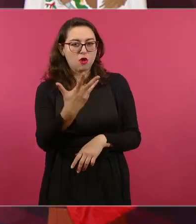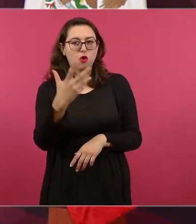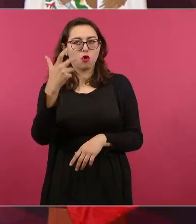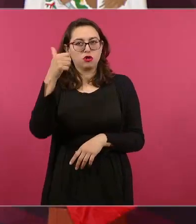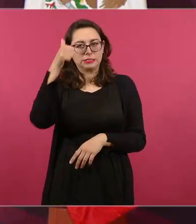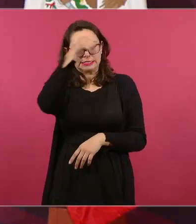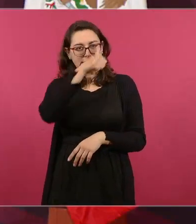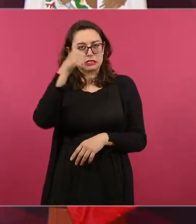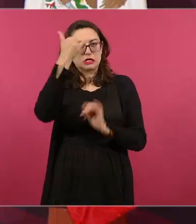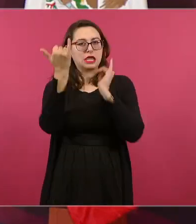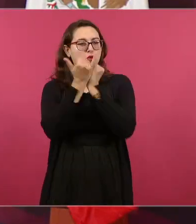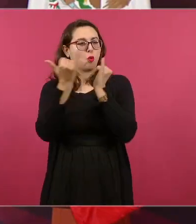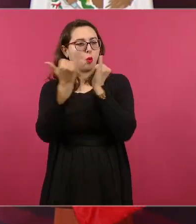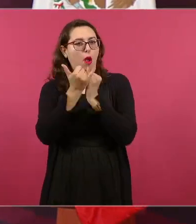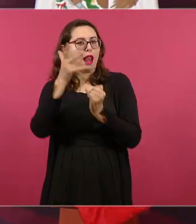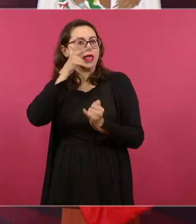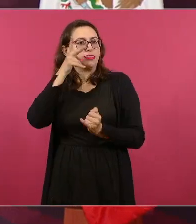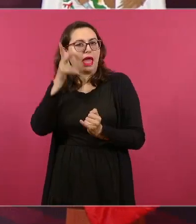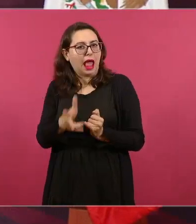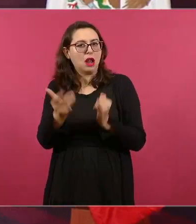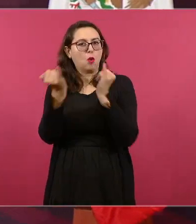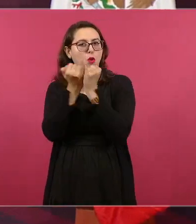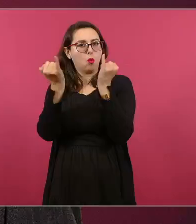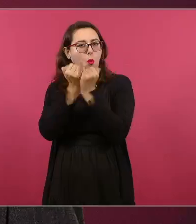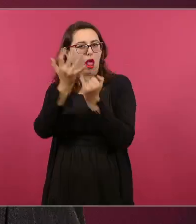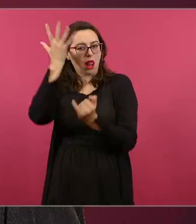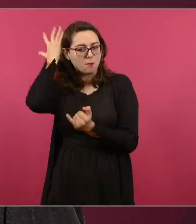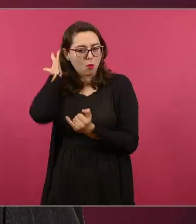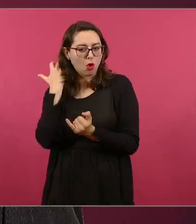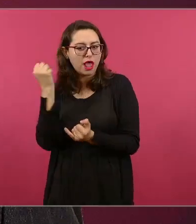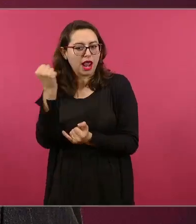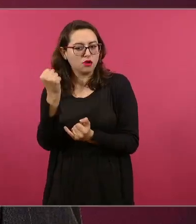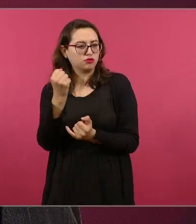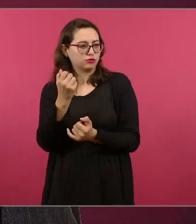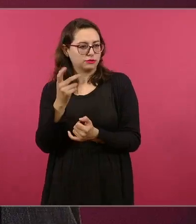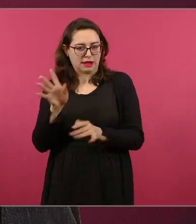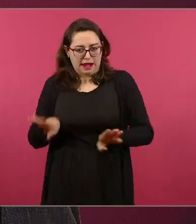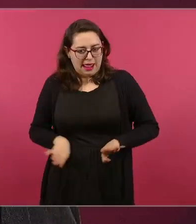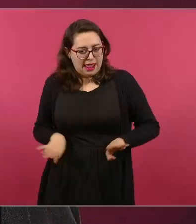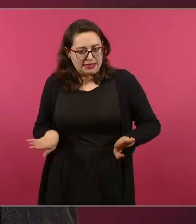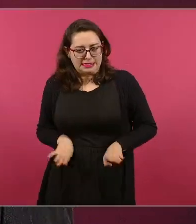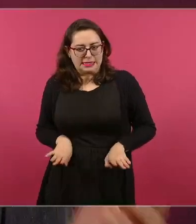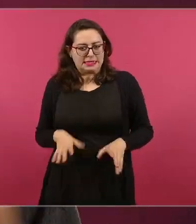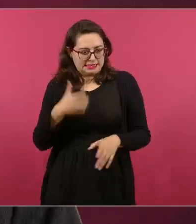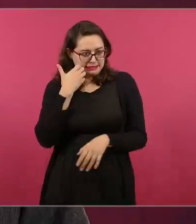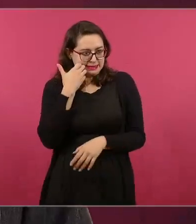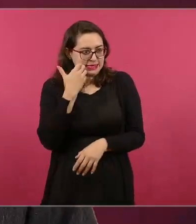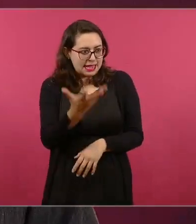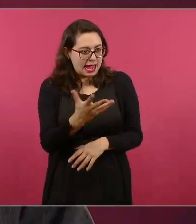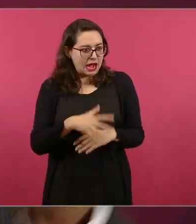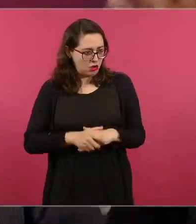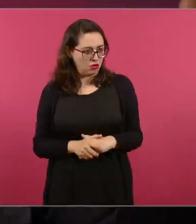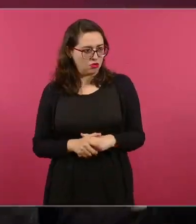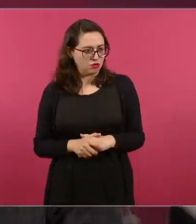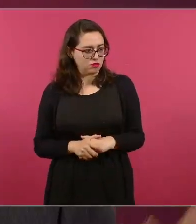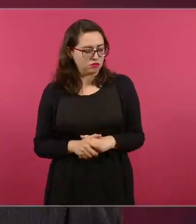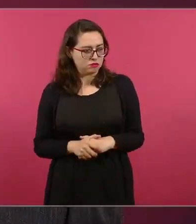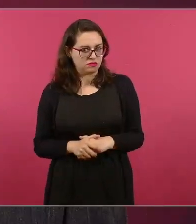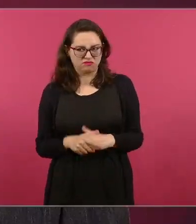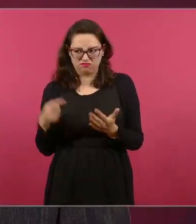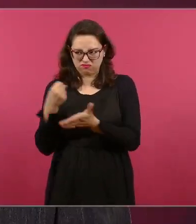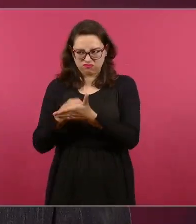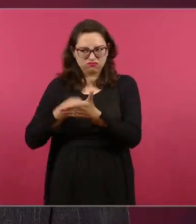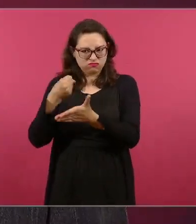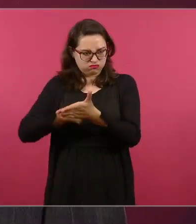y como Morelos. ¿Cómo no voy a querer? Ayer estaba yo